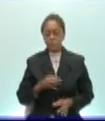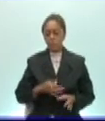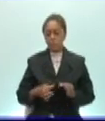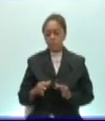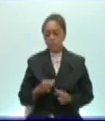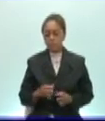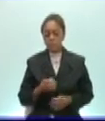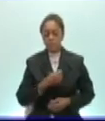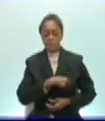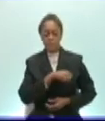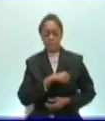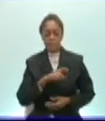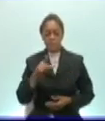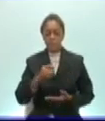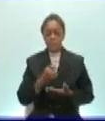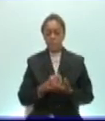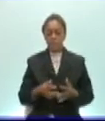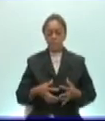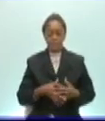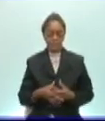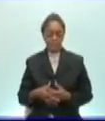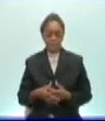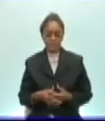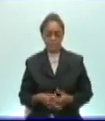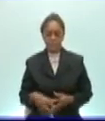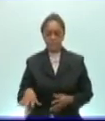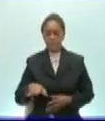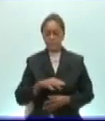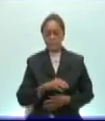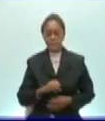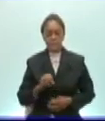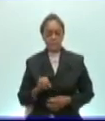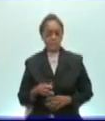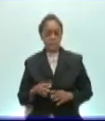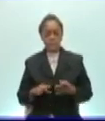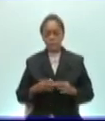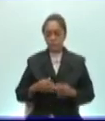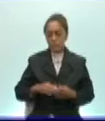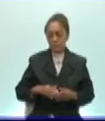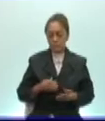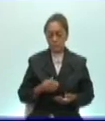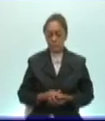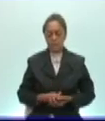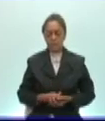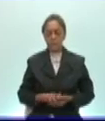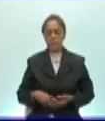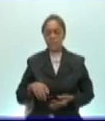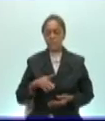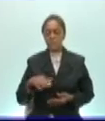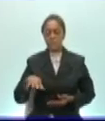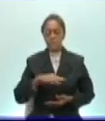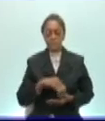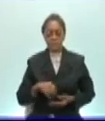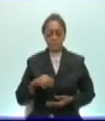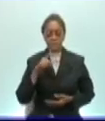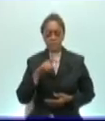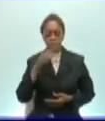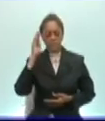funcionario español que radicaba en los Estados Unidos y todo el escándalo que se da alrededor de él. Pero sobre todo a ustedes les